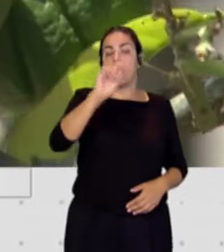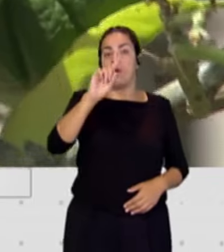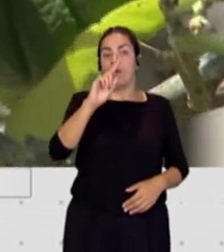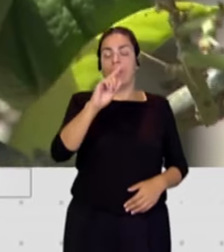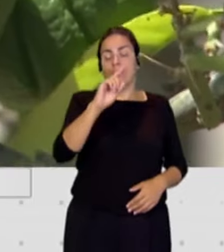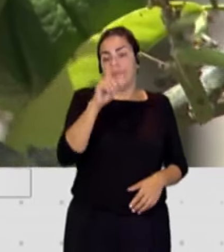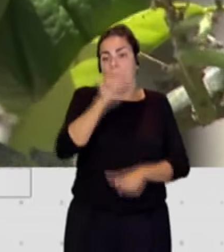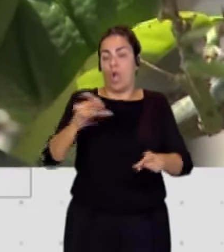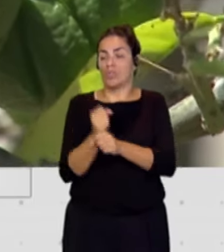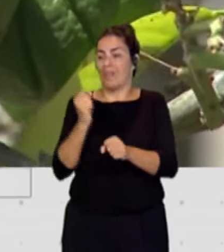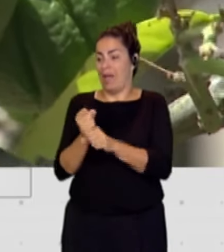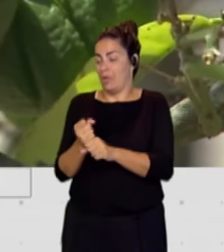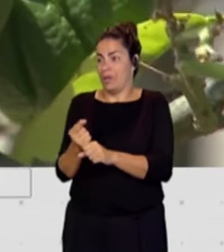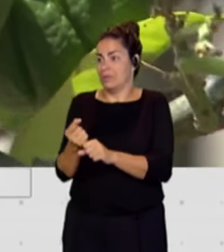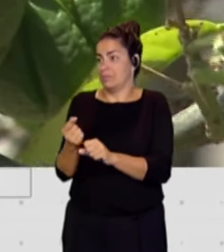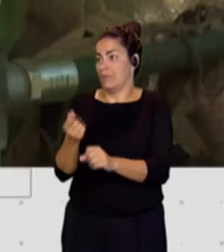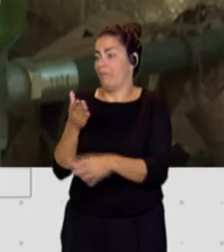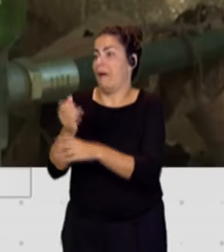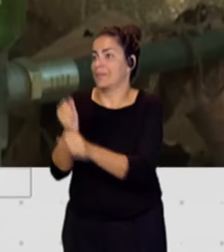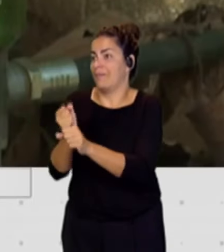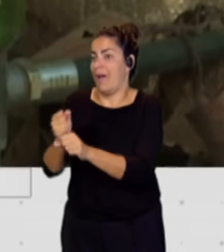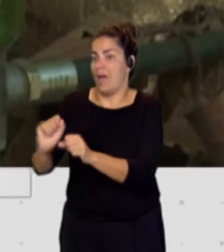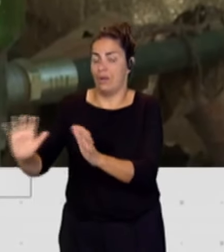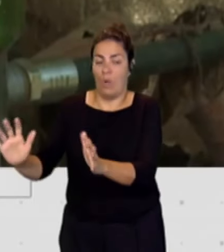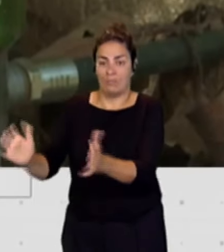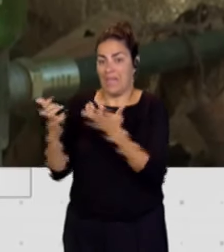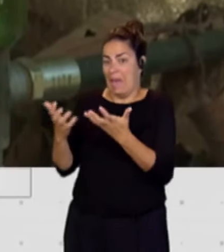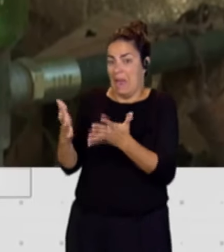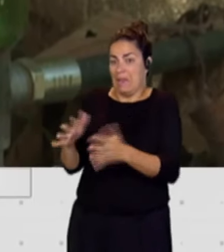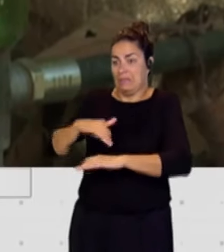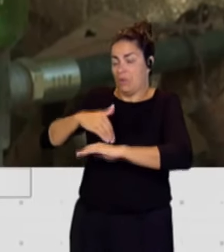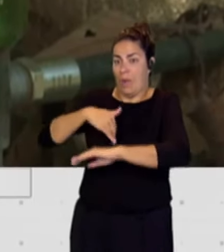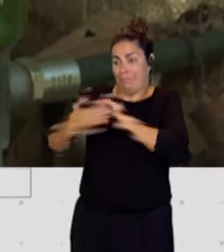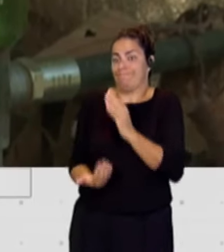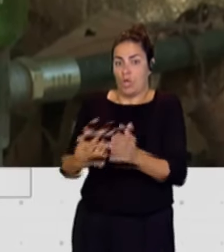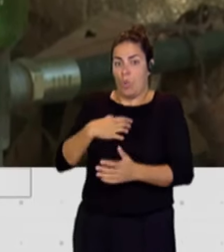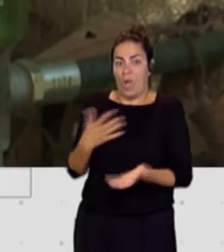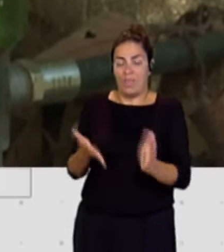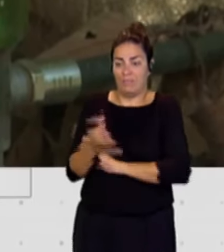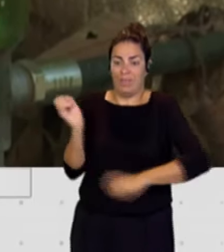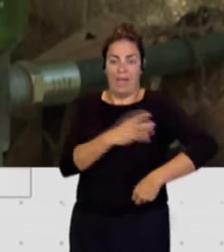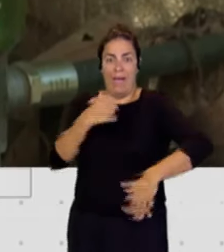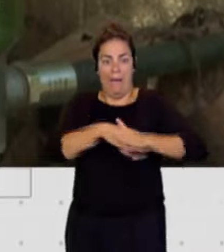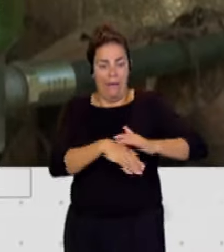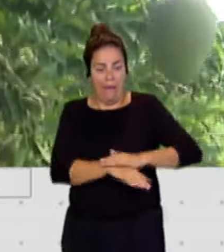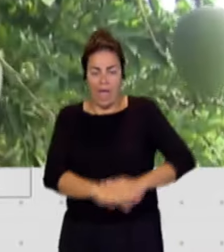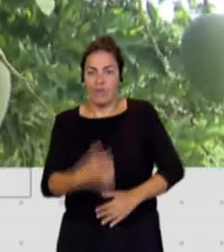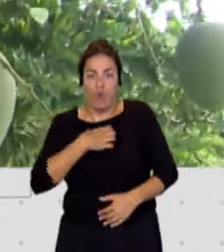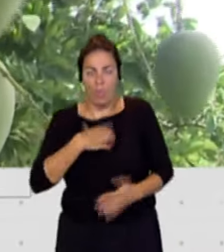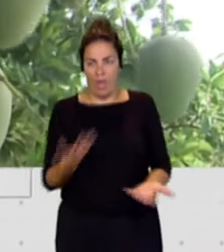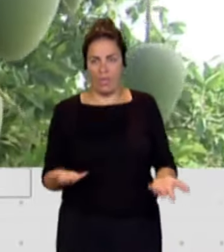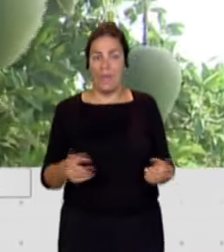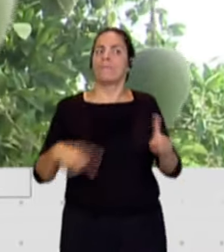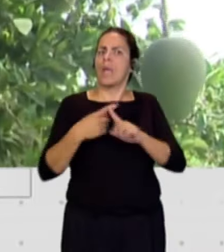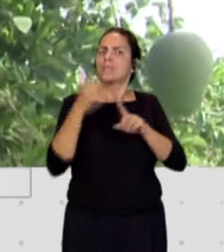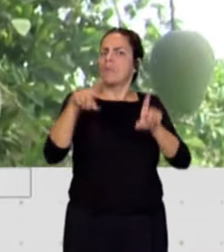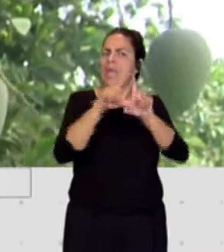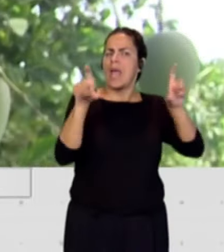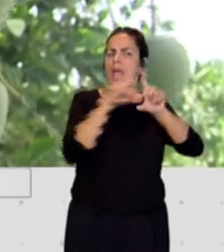servido y el empresariado ahí tiene que hacer un esfuerzo porque lo queramos o no ese empresariado también depende de Esos trabajadores sin